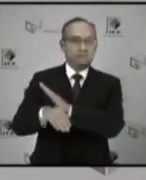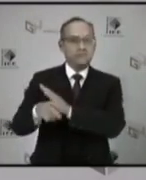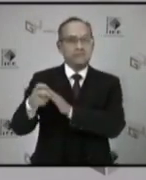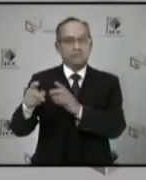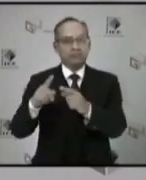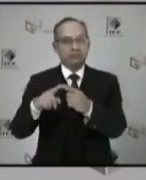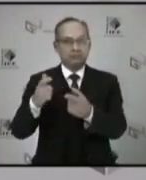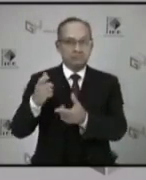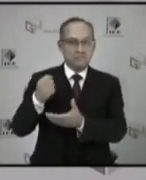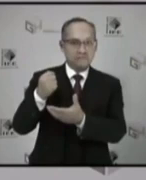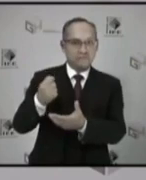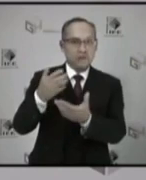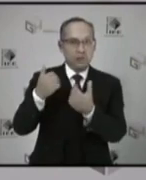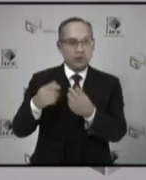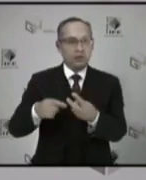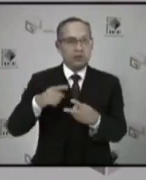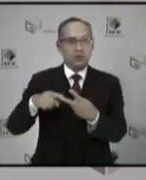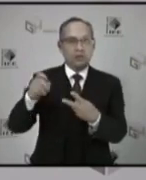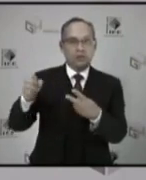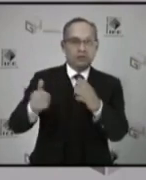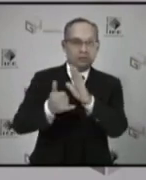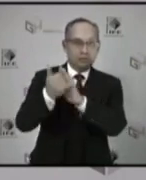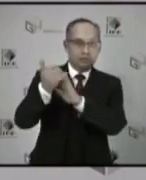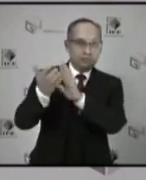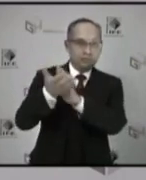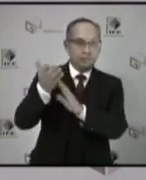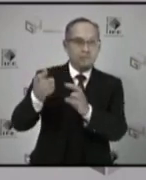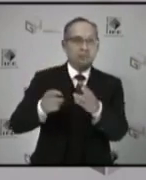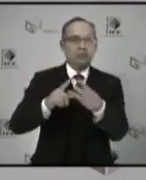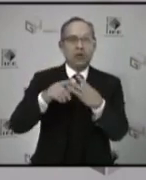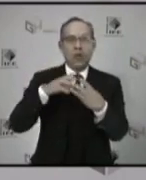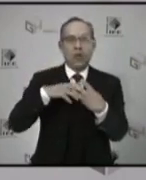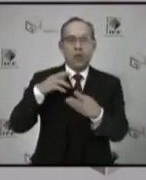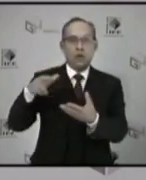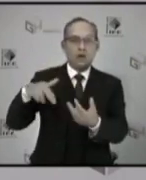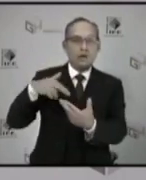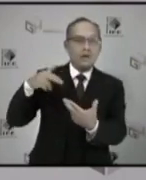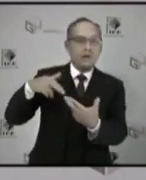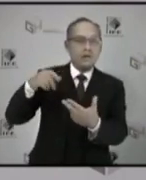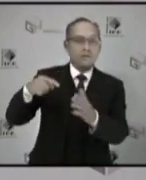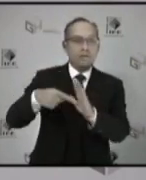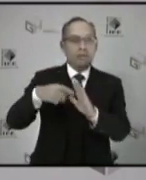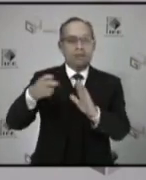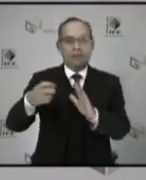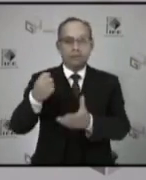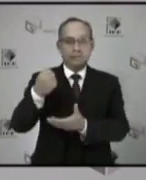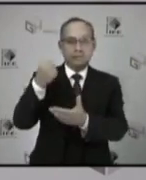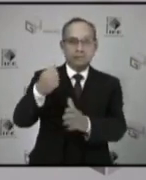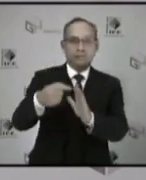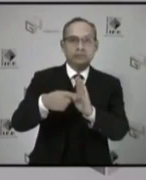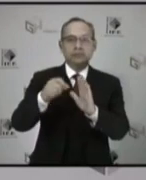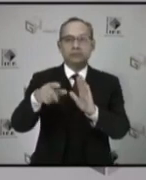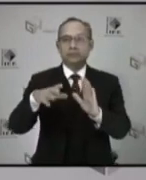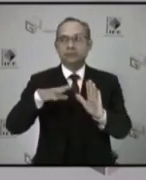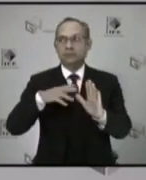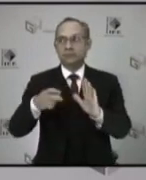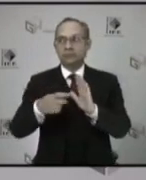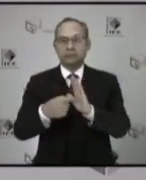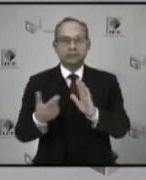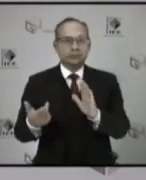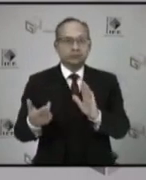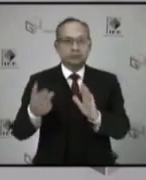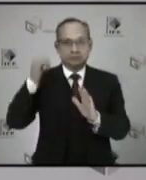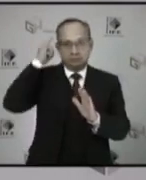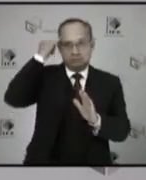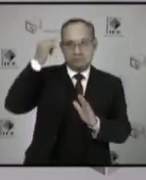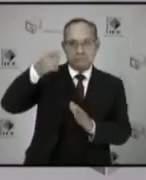mágicos, no tienen fondo para hacer obras de infraestructura, no tienen fondo regional, no tienen fondo metropolitano, no tienen fondo indígena. Todo eso